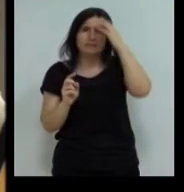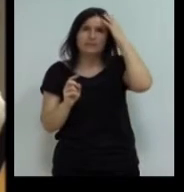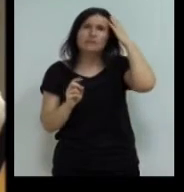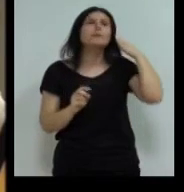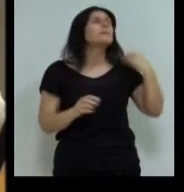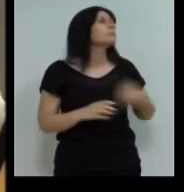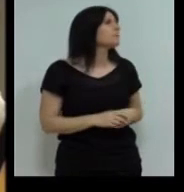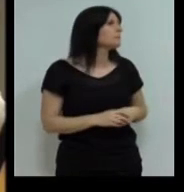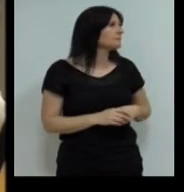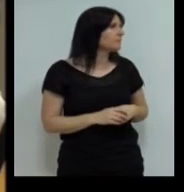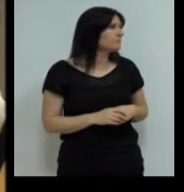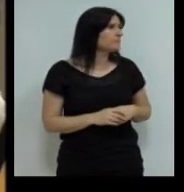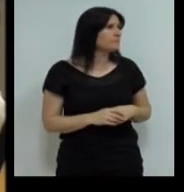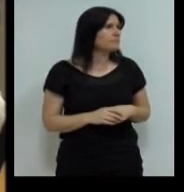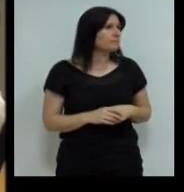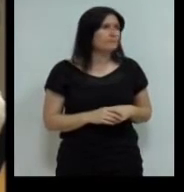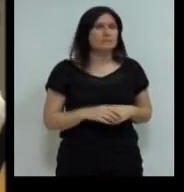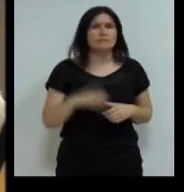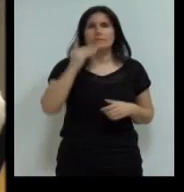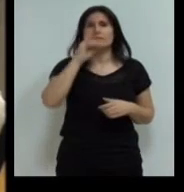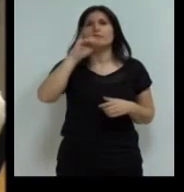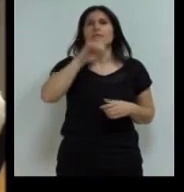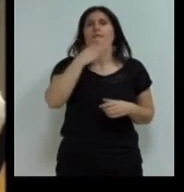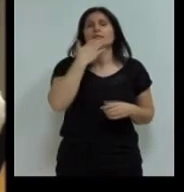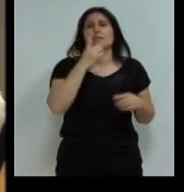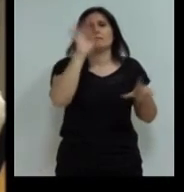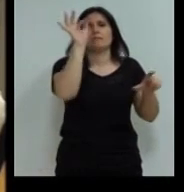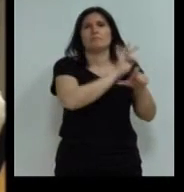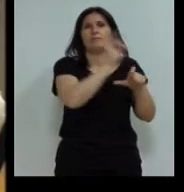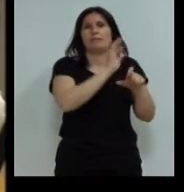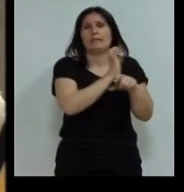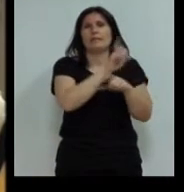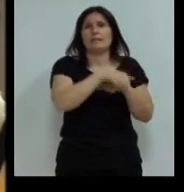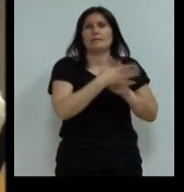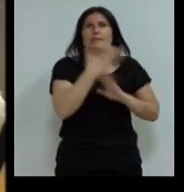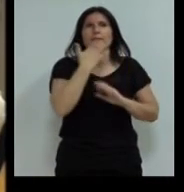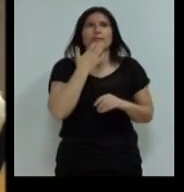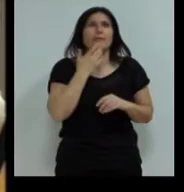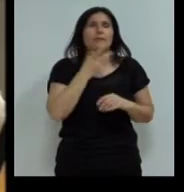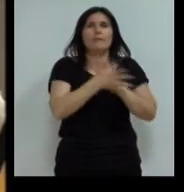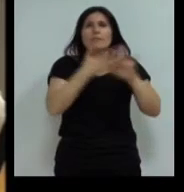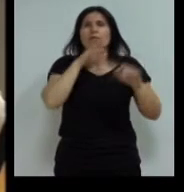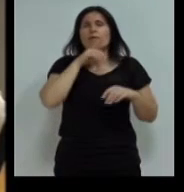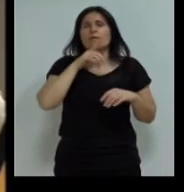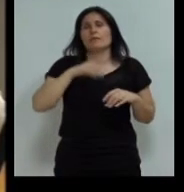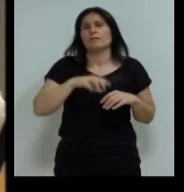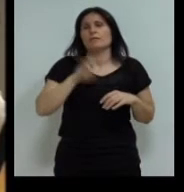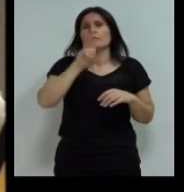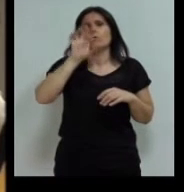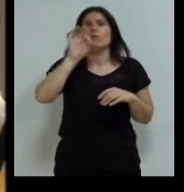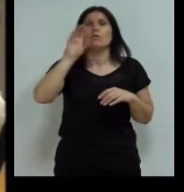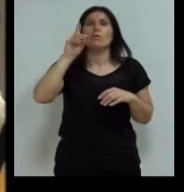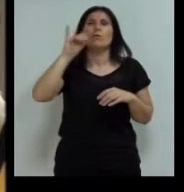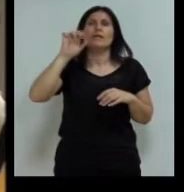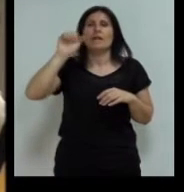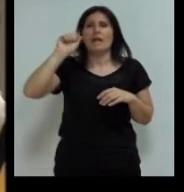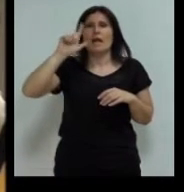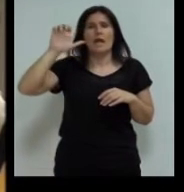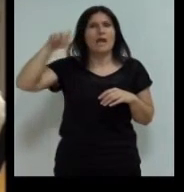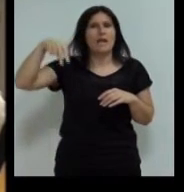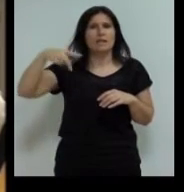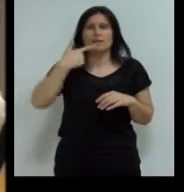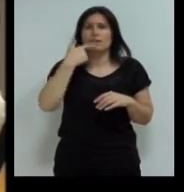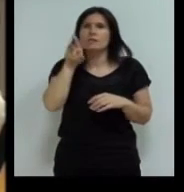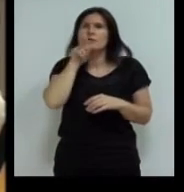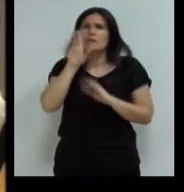con pelis como por ejemplo un Woody Allen. Woody Allen, a la velocidad que habla un Woody Allen, mantener la norma con un Woody Allen, hay momentos que